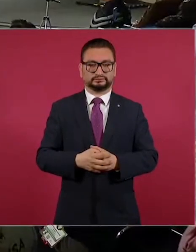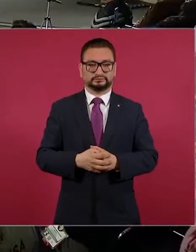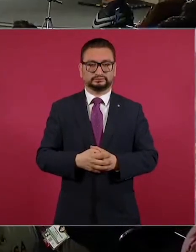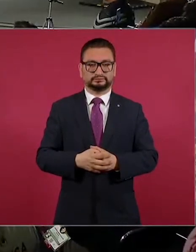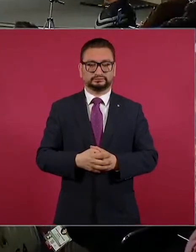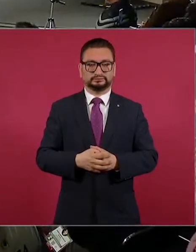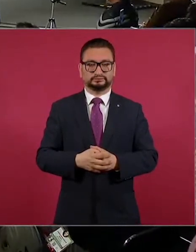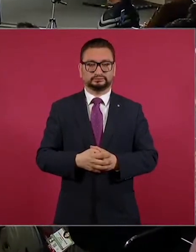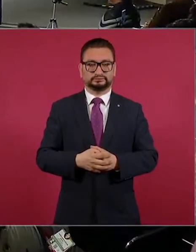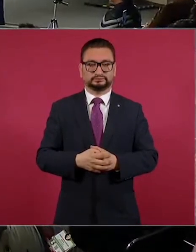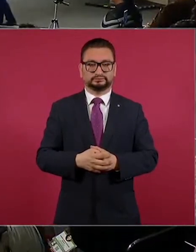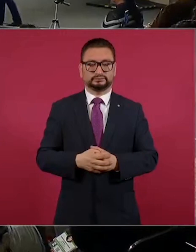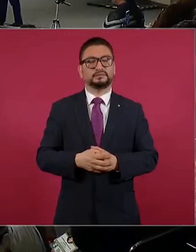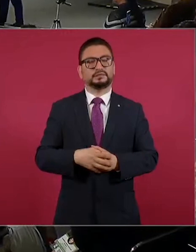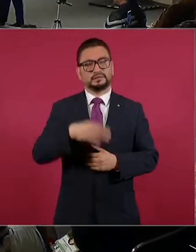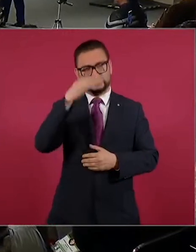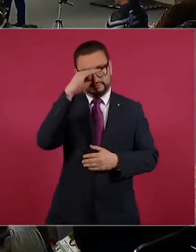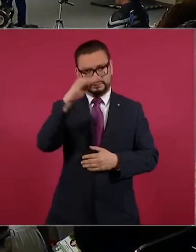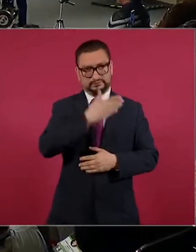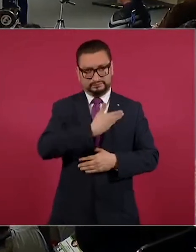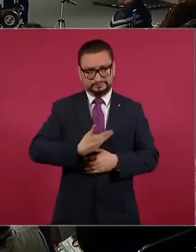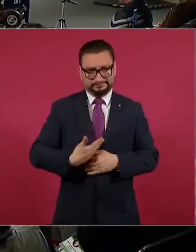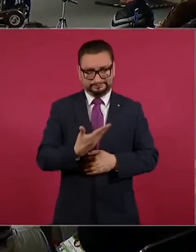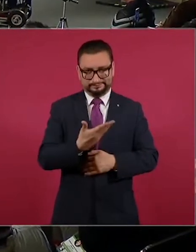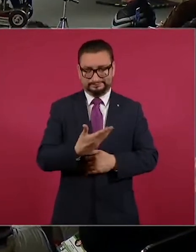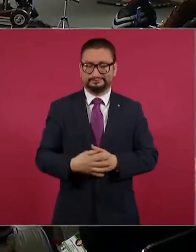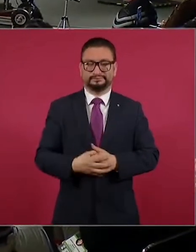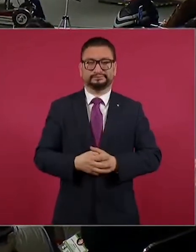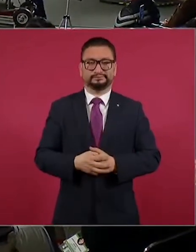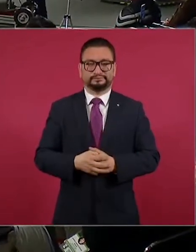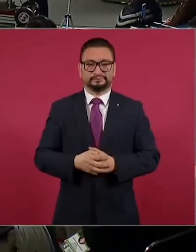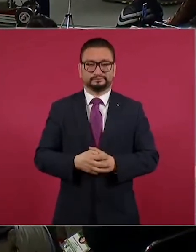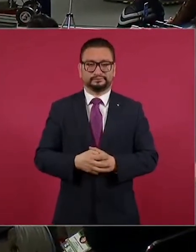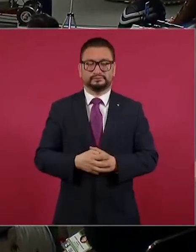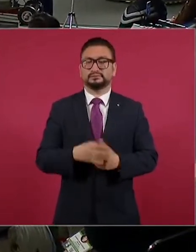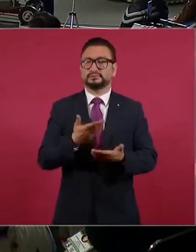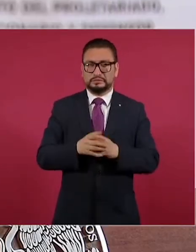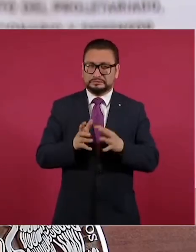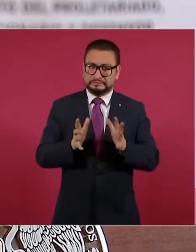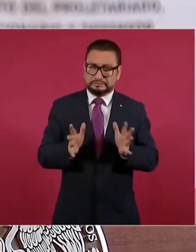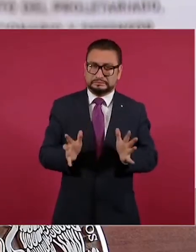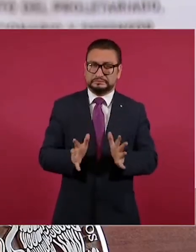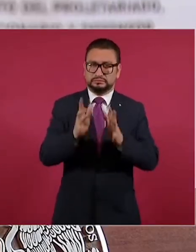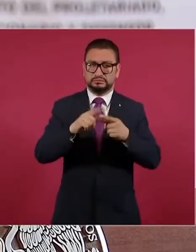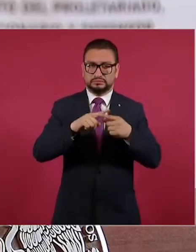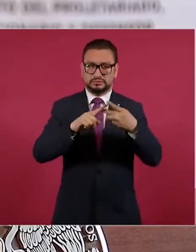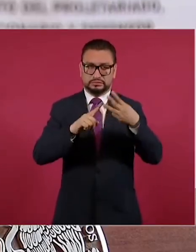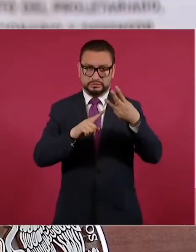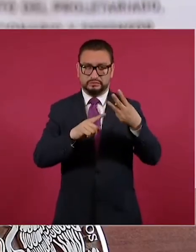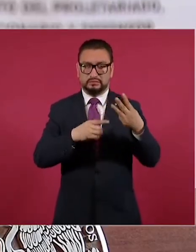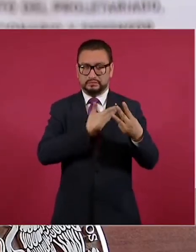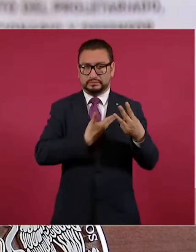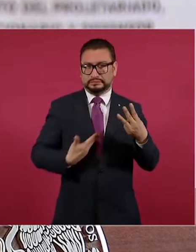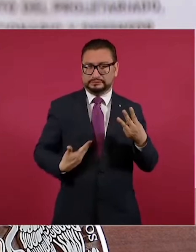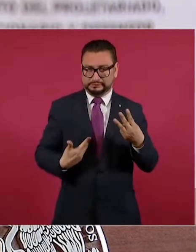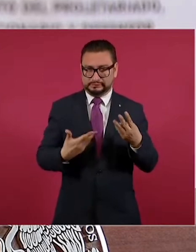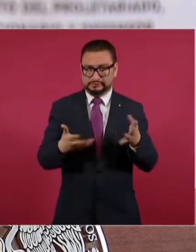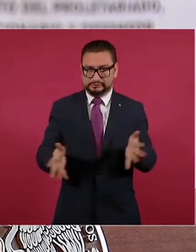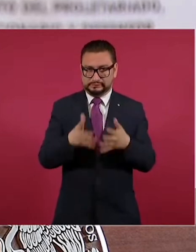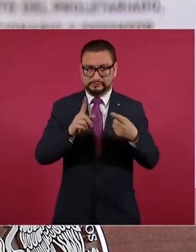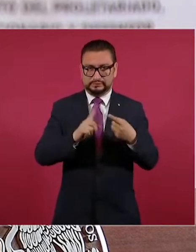nula la inversión en la Comisión Federal de Electricidad y a que